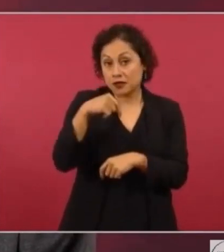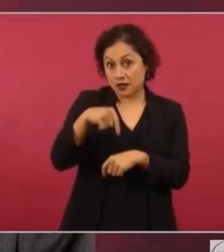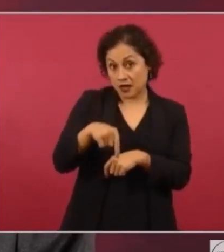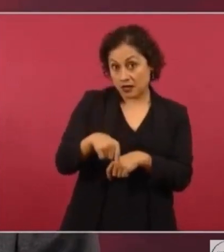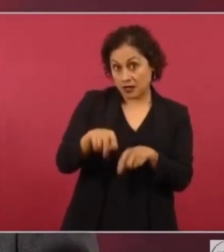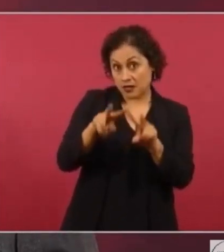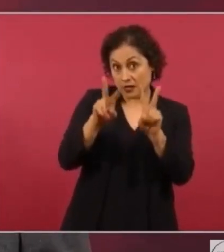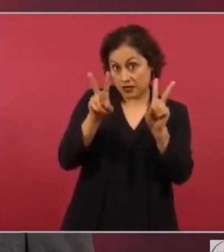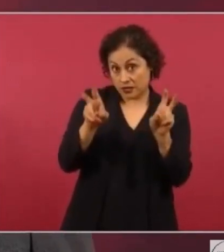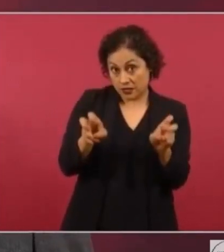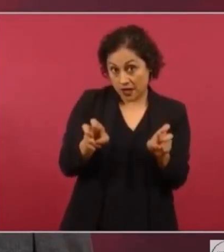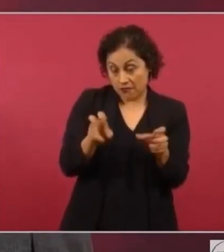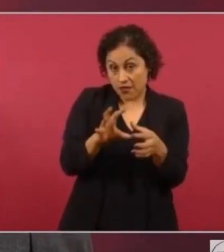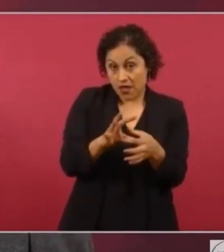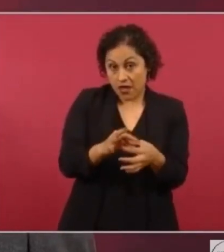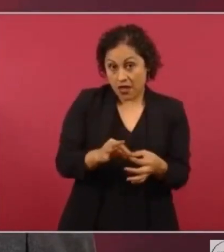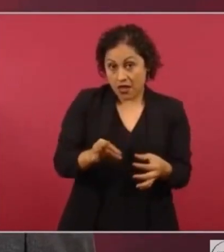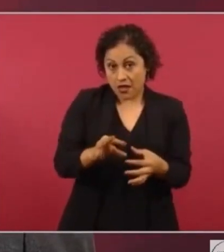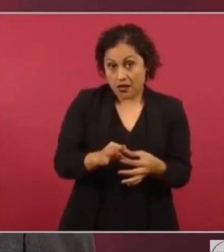no